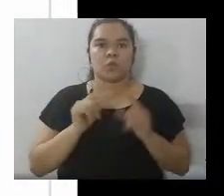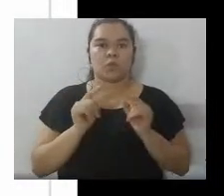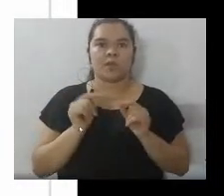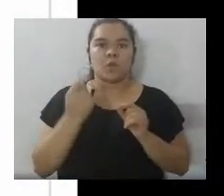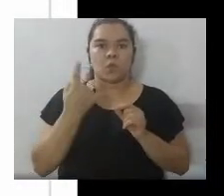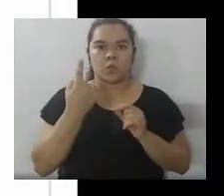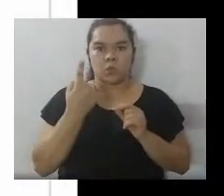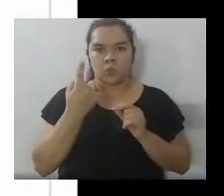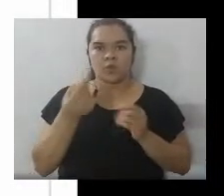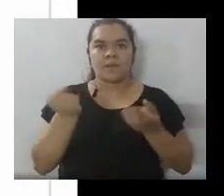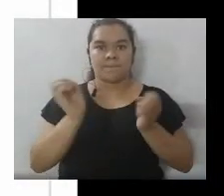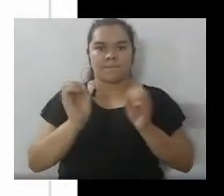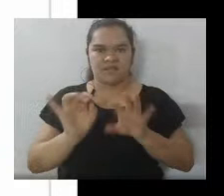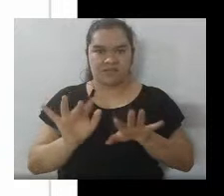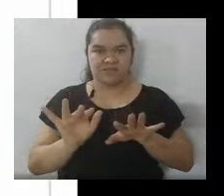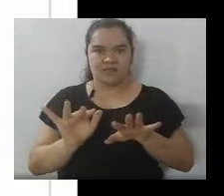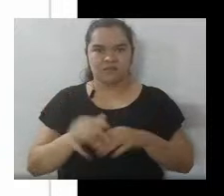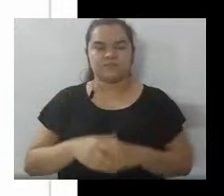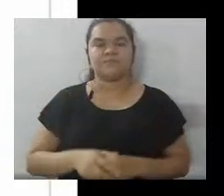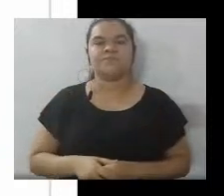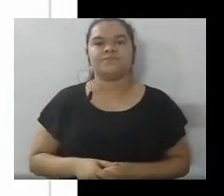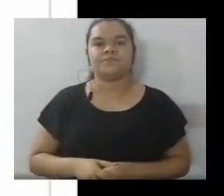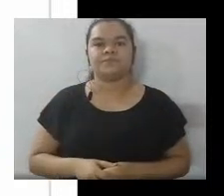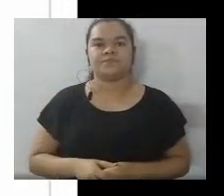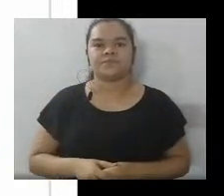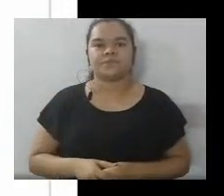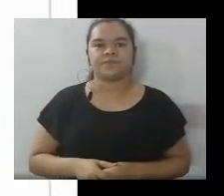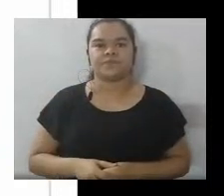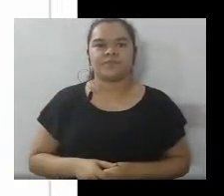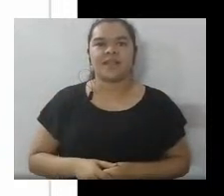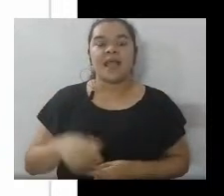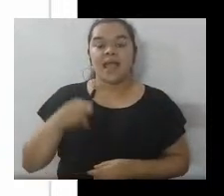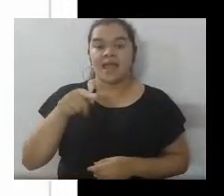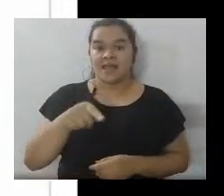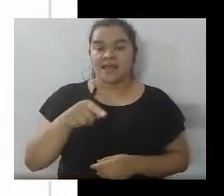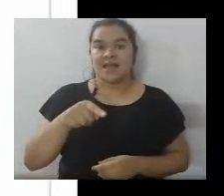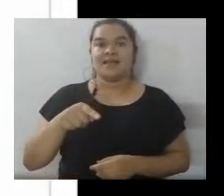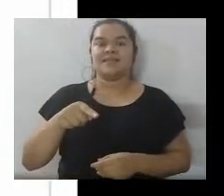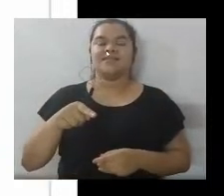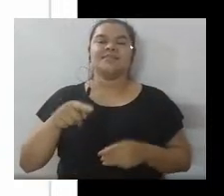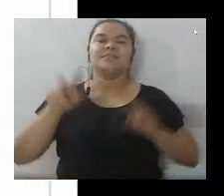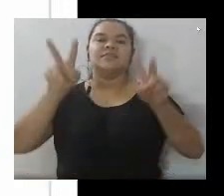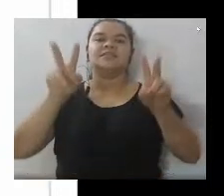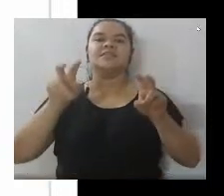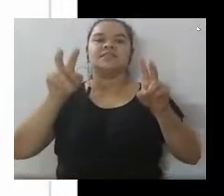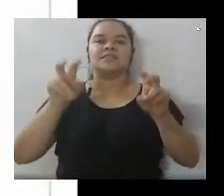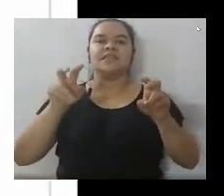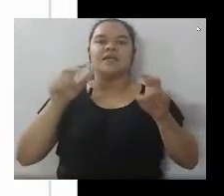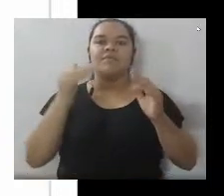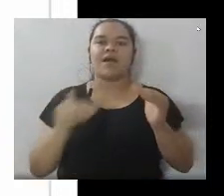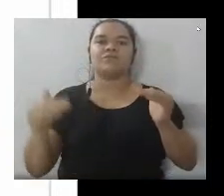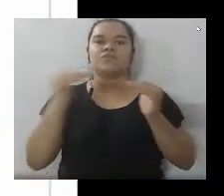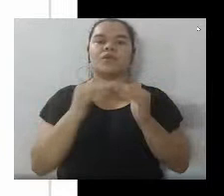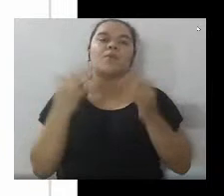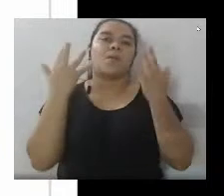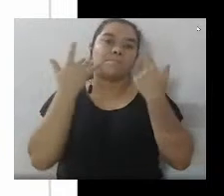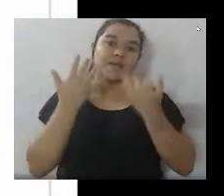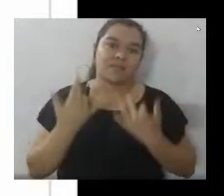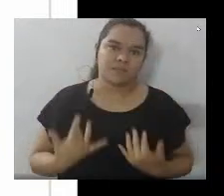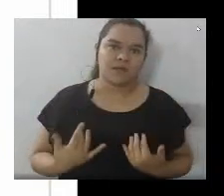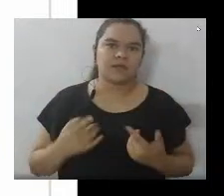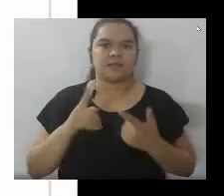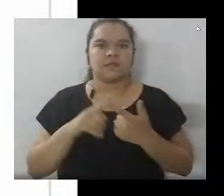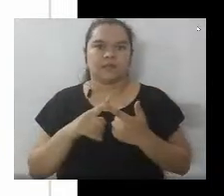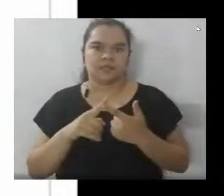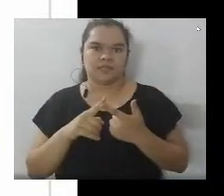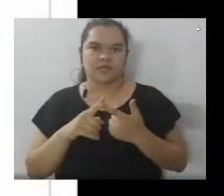del alumnado, y esas áreas que son comunes a todas estas carreras de exactas, que es matemática,